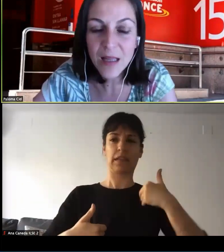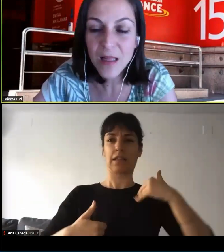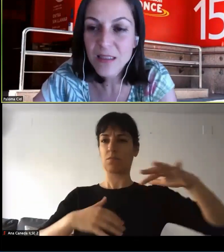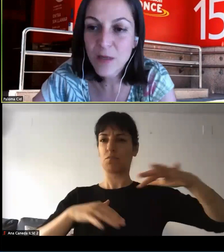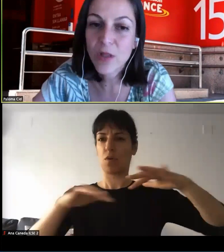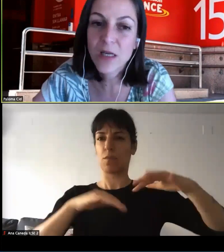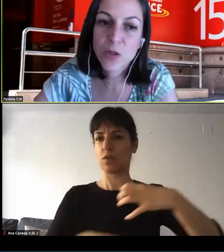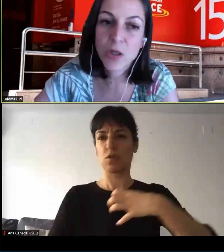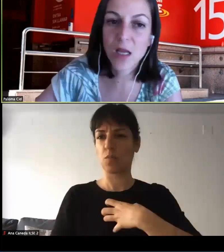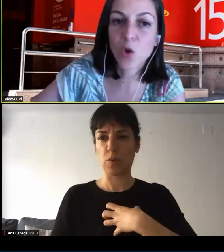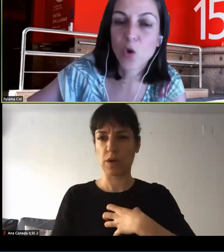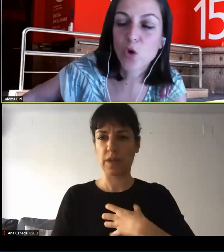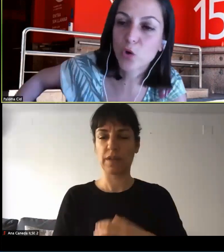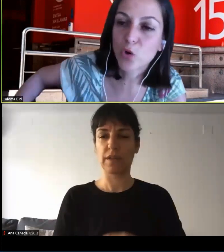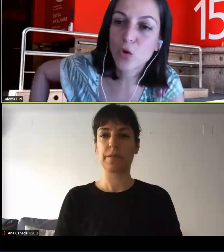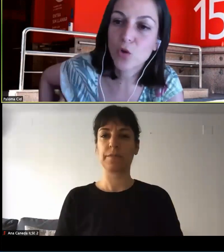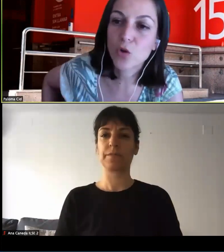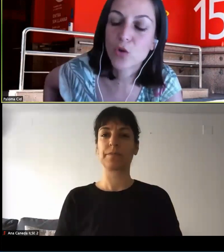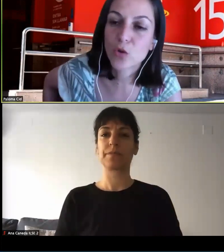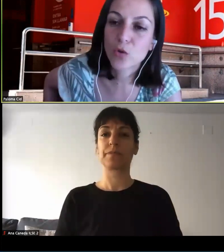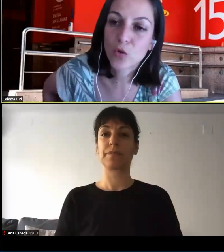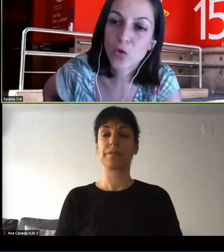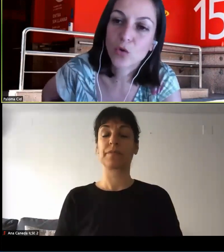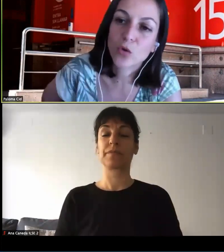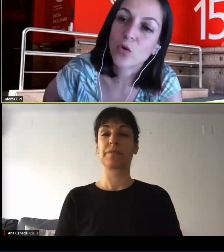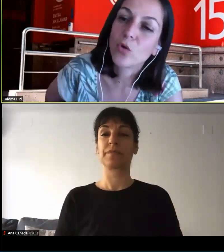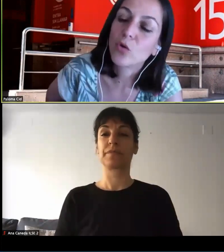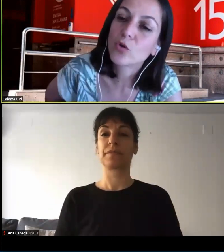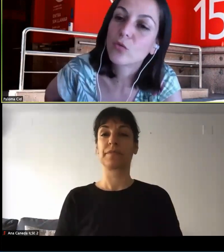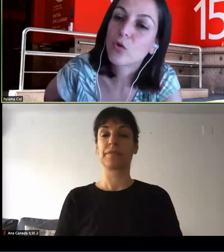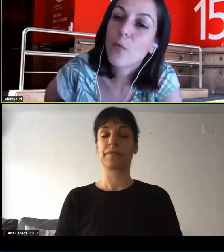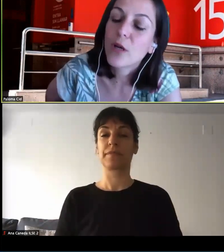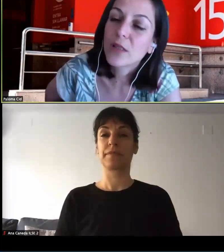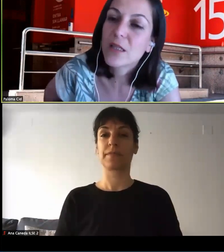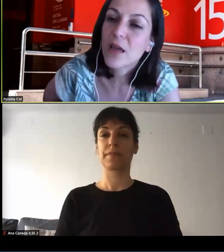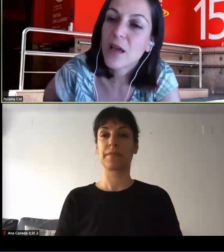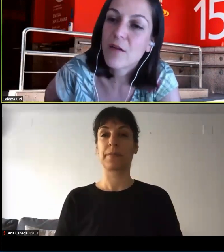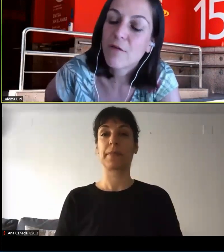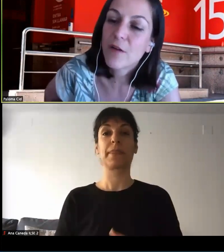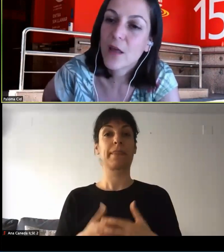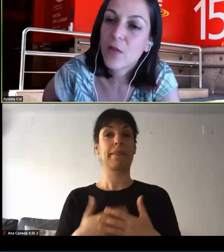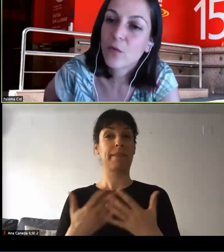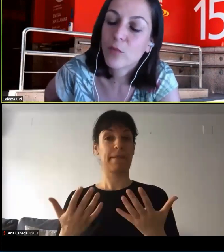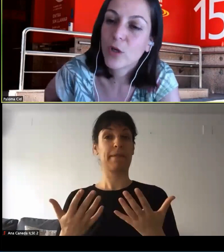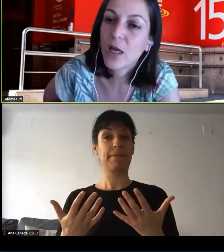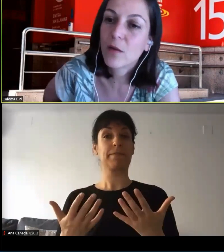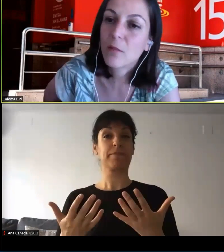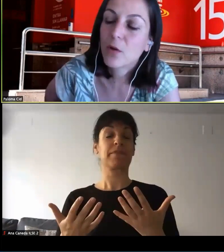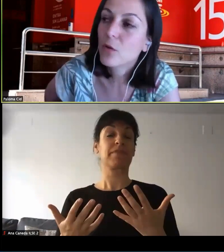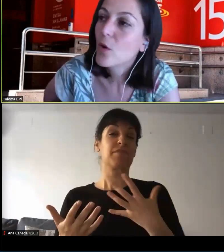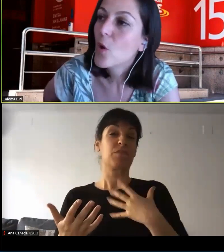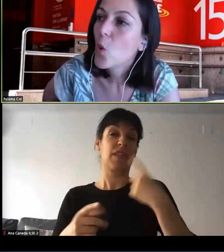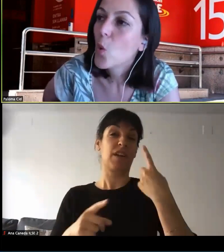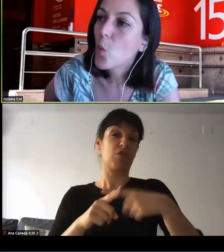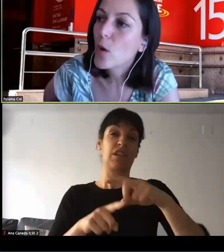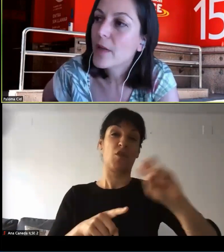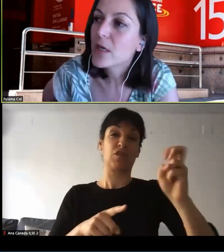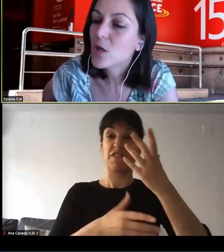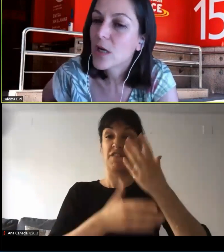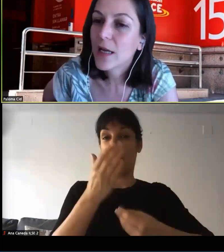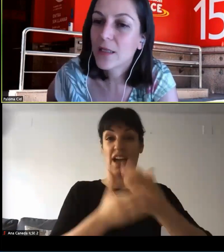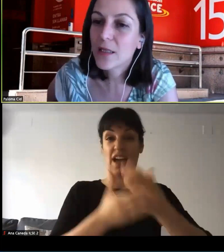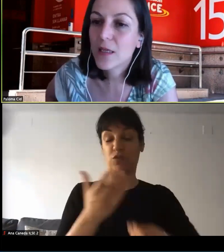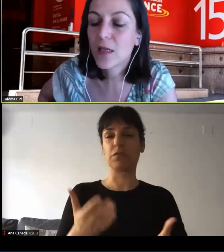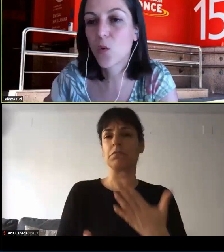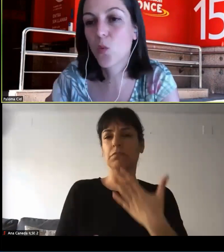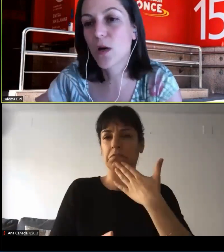Y se pueden asociar con otros componentes que hayan fallado. Por ejemplo, una persona